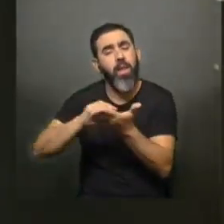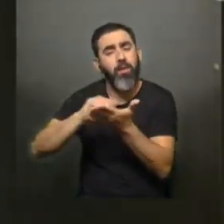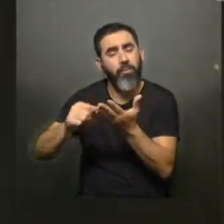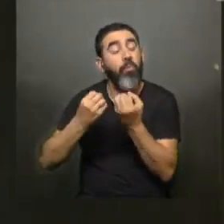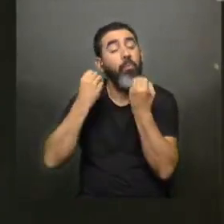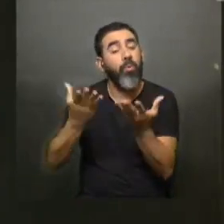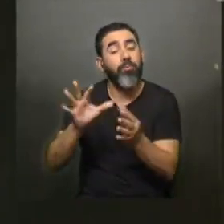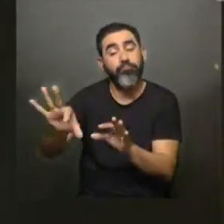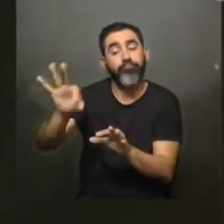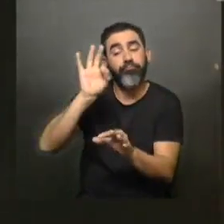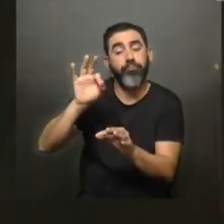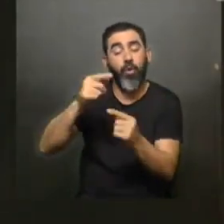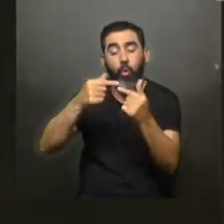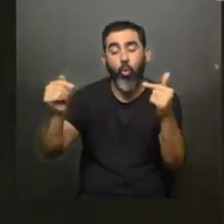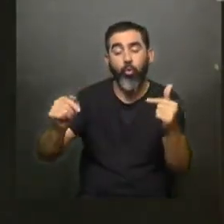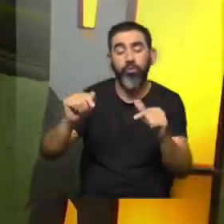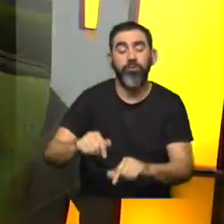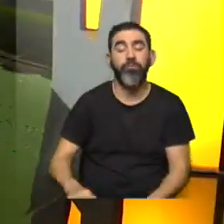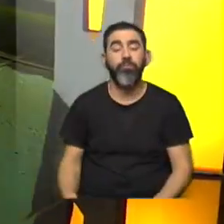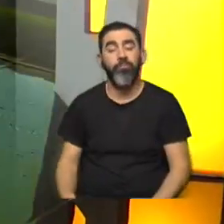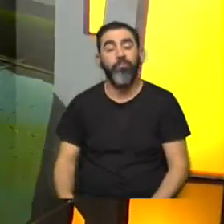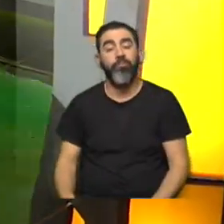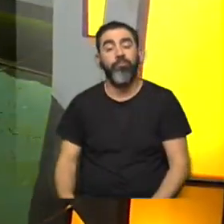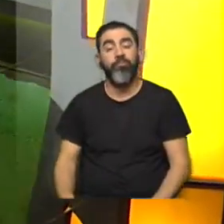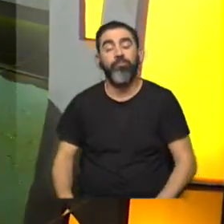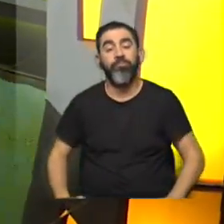por qué eligieron estas piezas en particular.